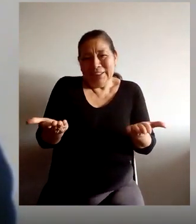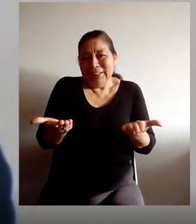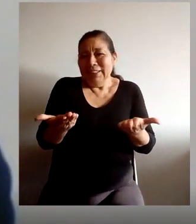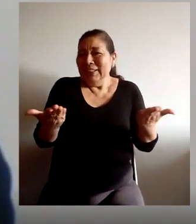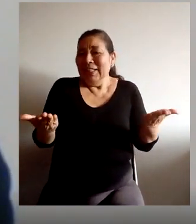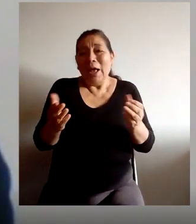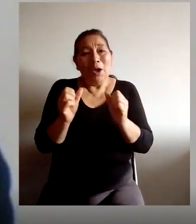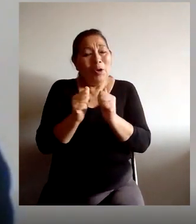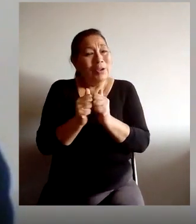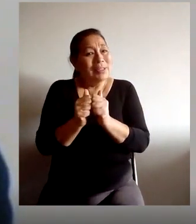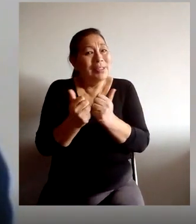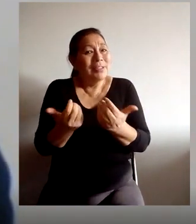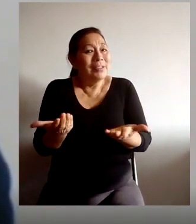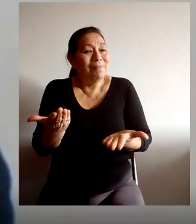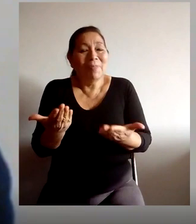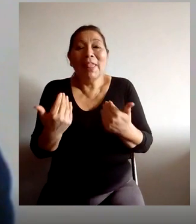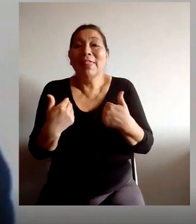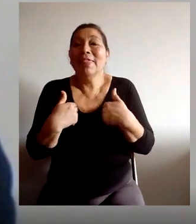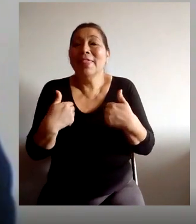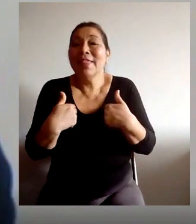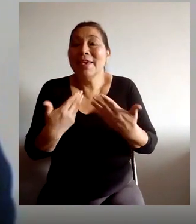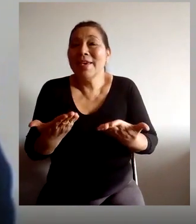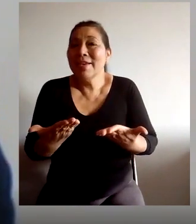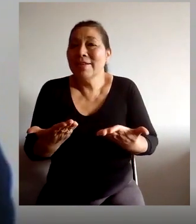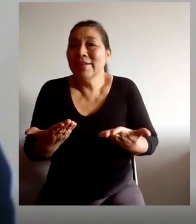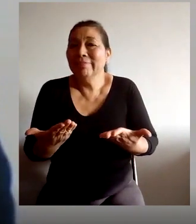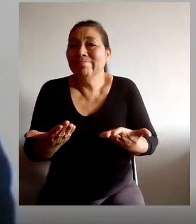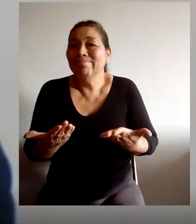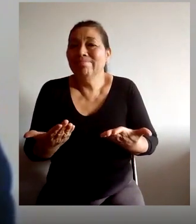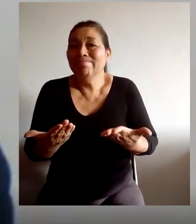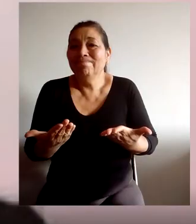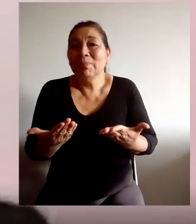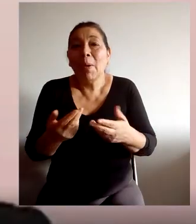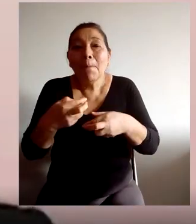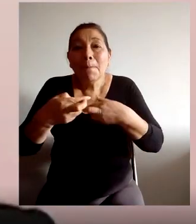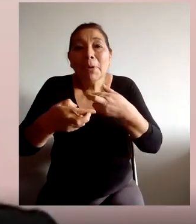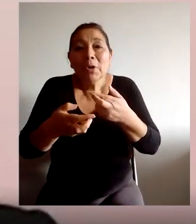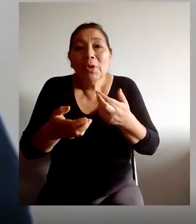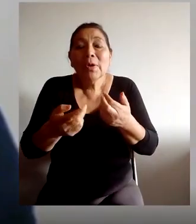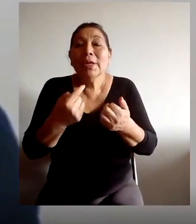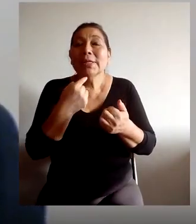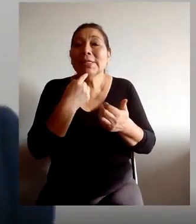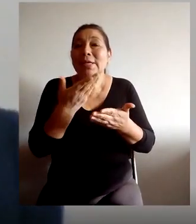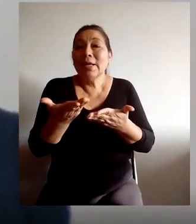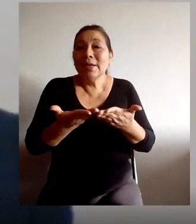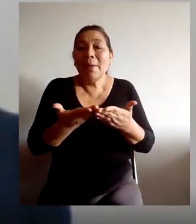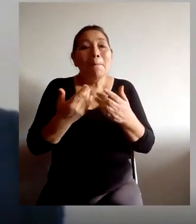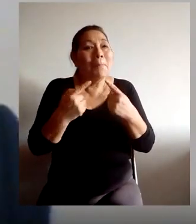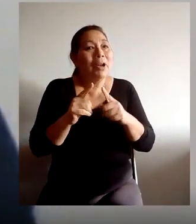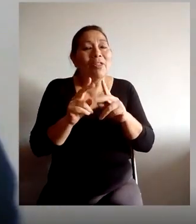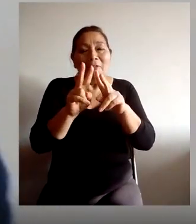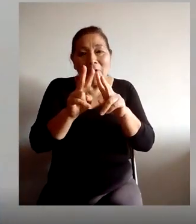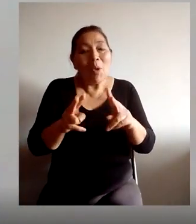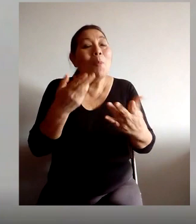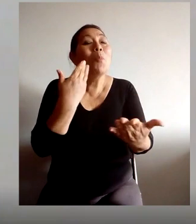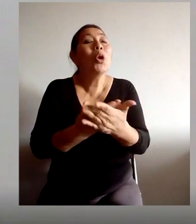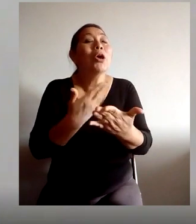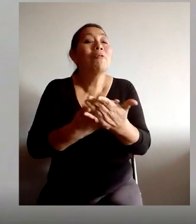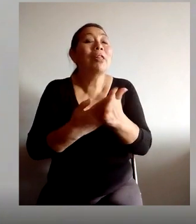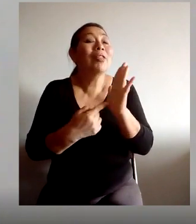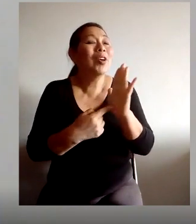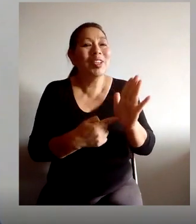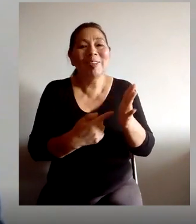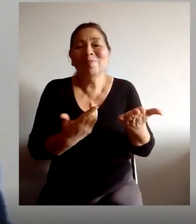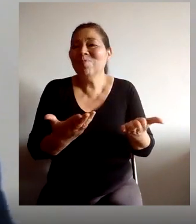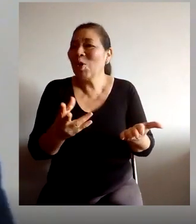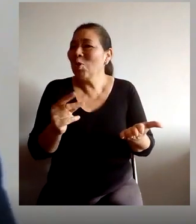la declaración de pérdida de valor probatorio, ya que no puede considerarse que un certificado médico emitido por una